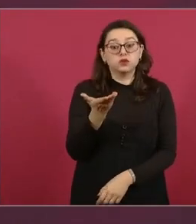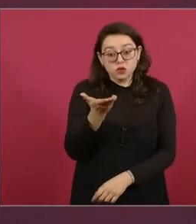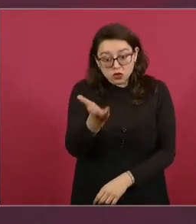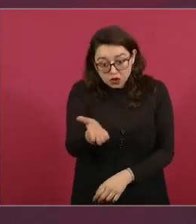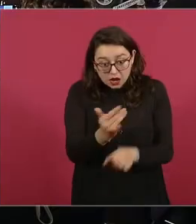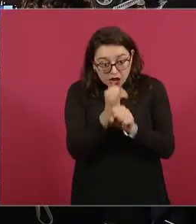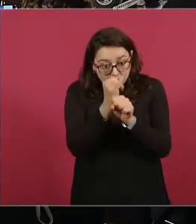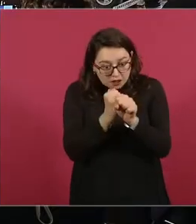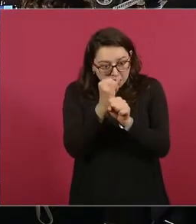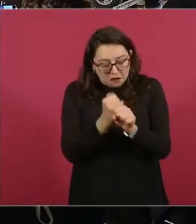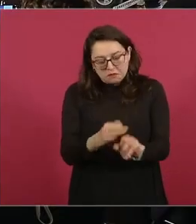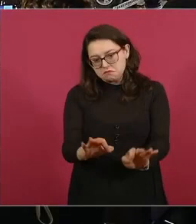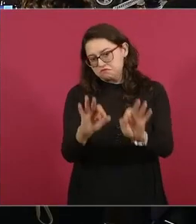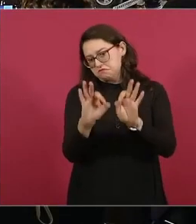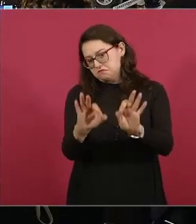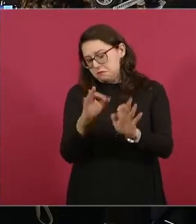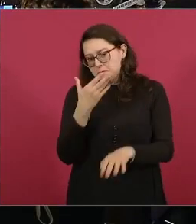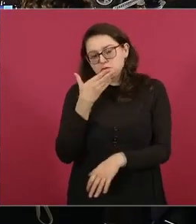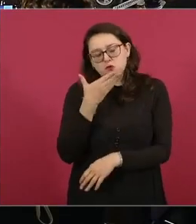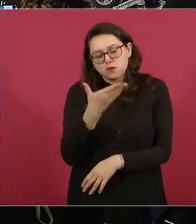que ya nada más